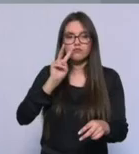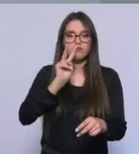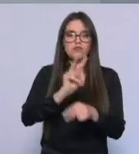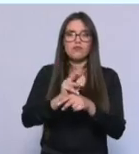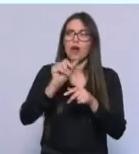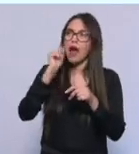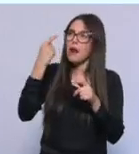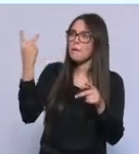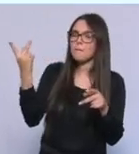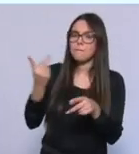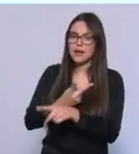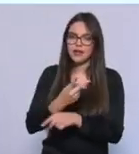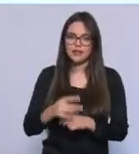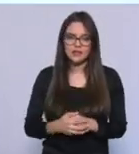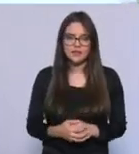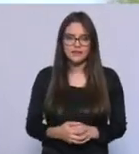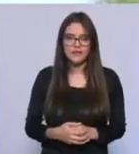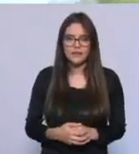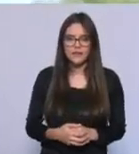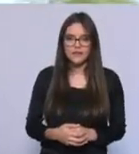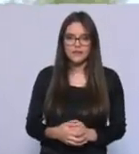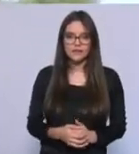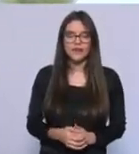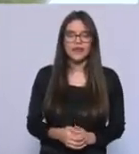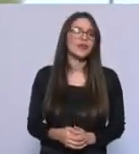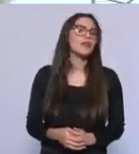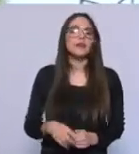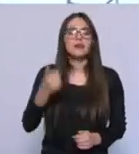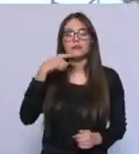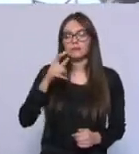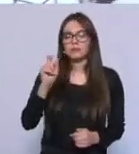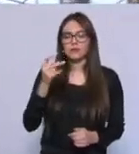civil. En las imágenes, Jesús Arias, Sara y Mariscal, 21 Noticias.